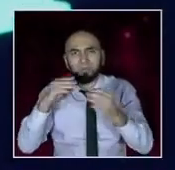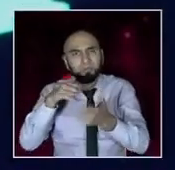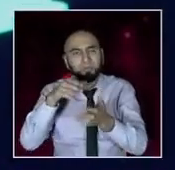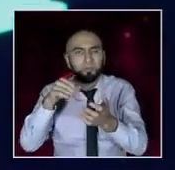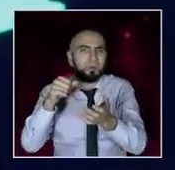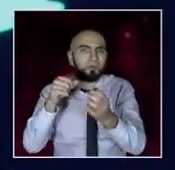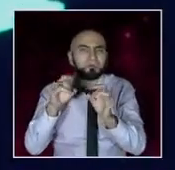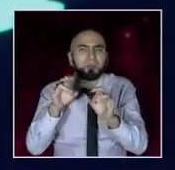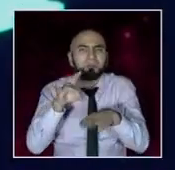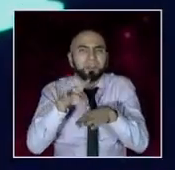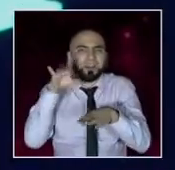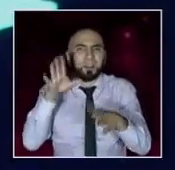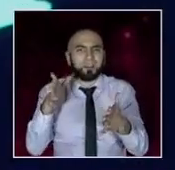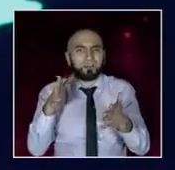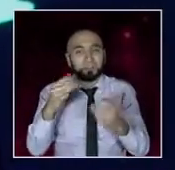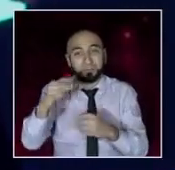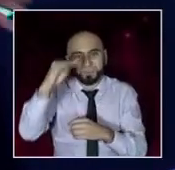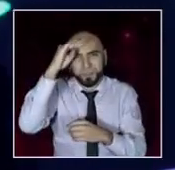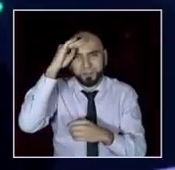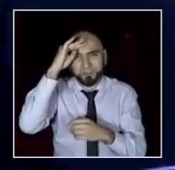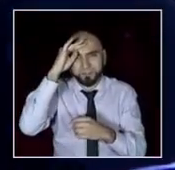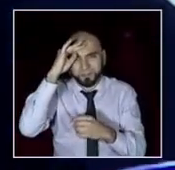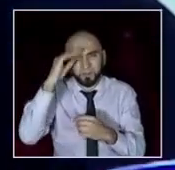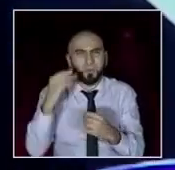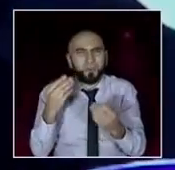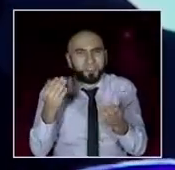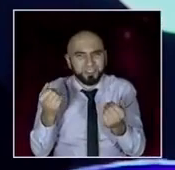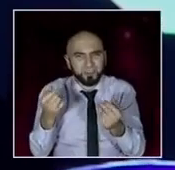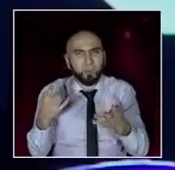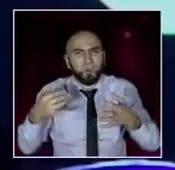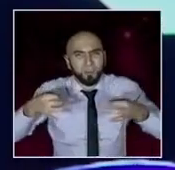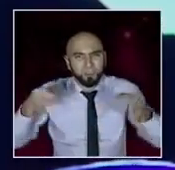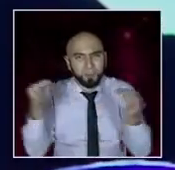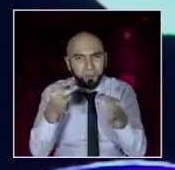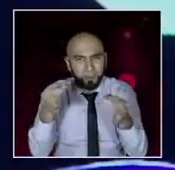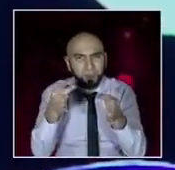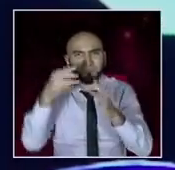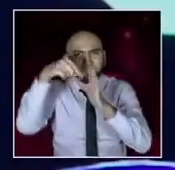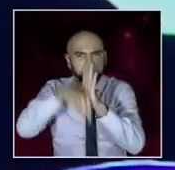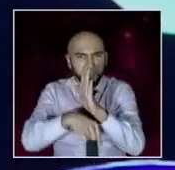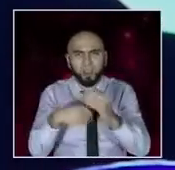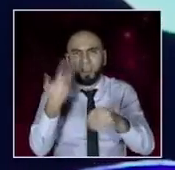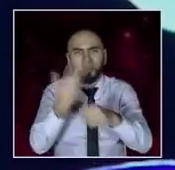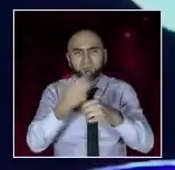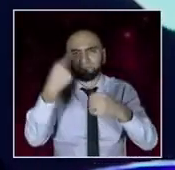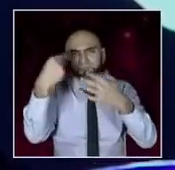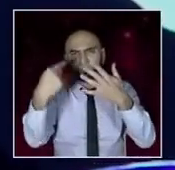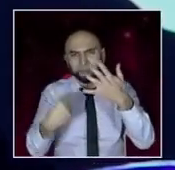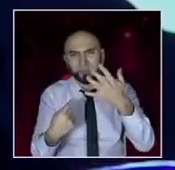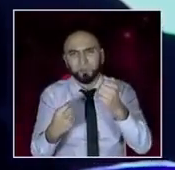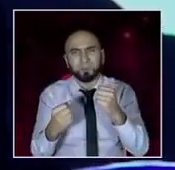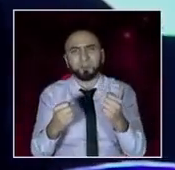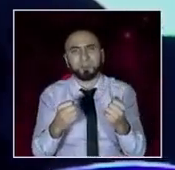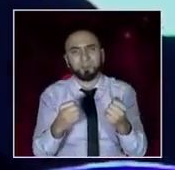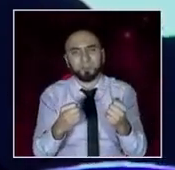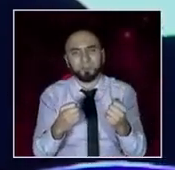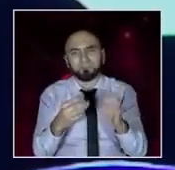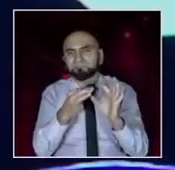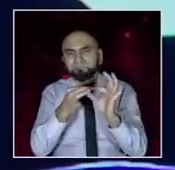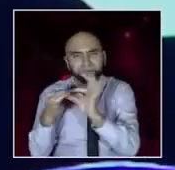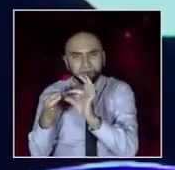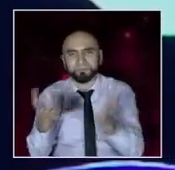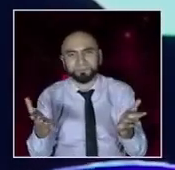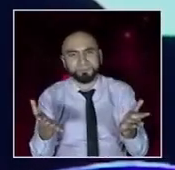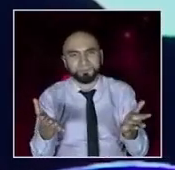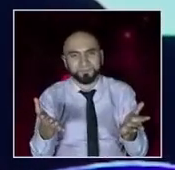una experiencia que requiere una explicación y hay muchos diferentes aspectos a ser uno. Está la